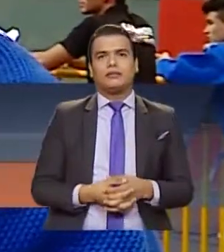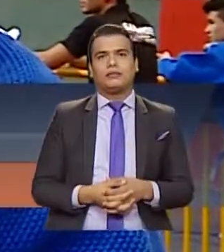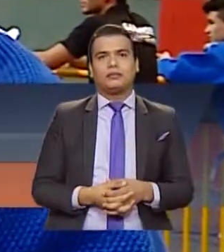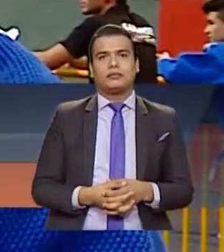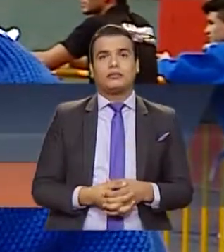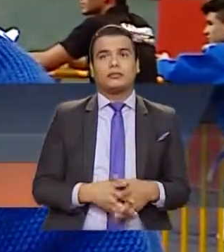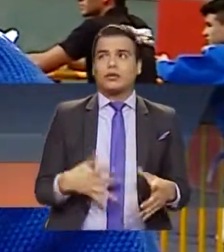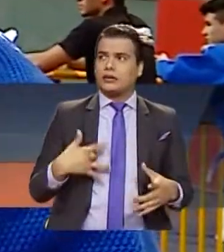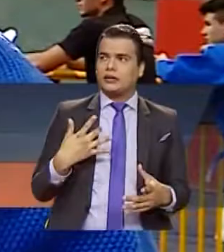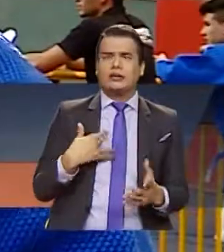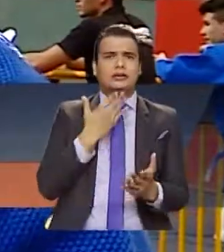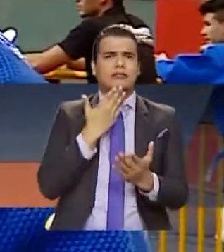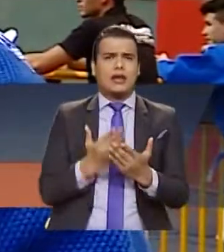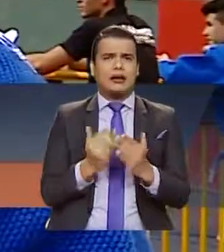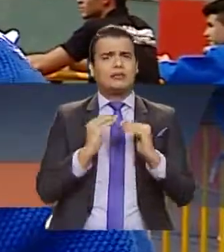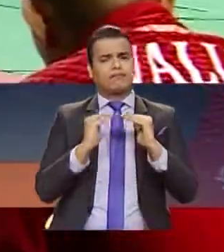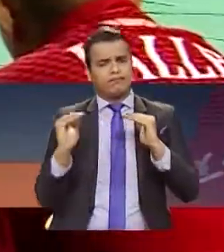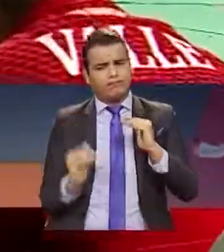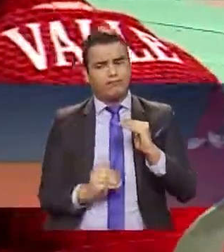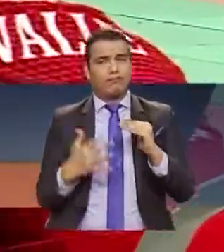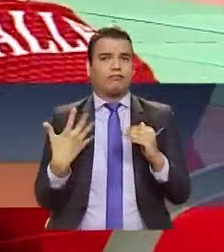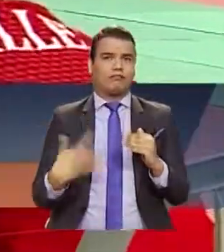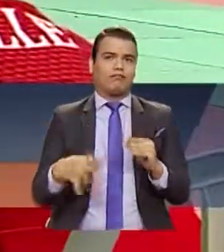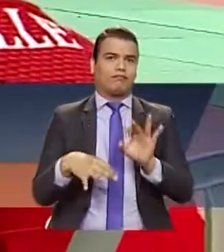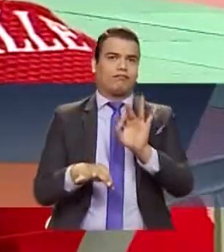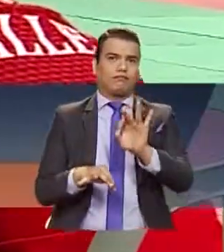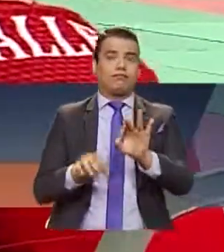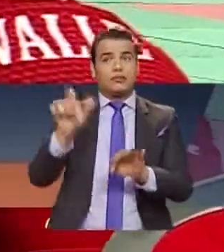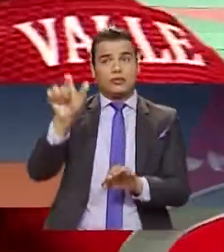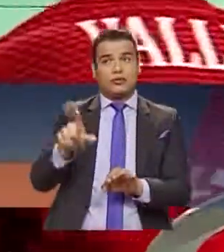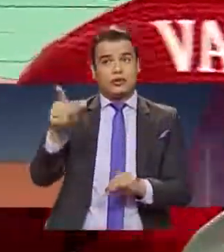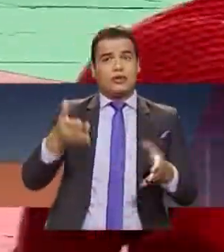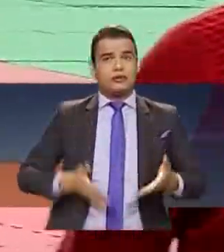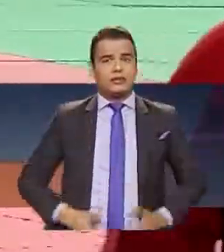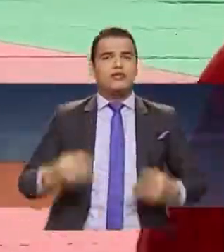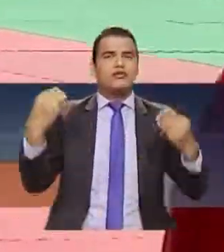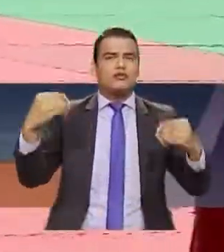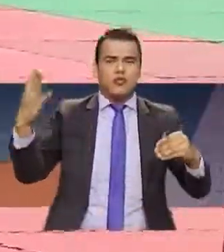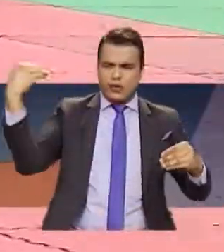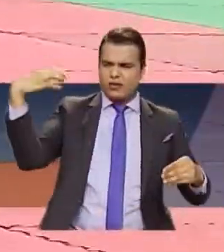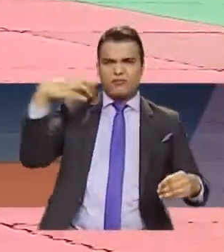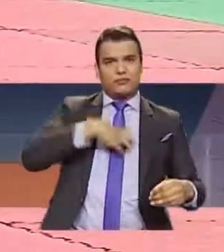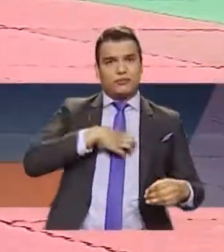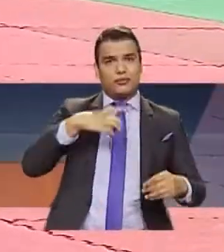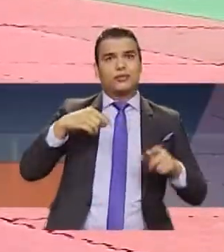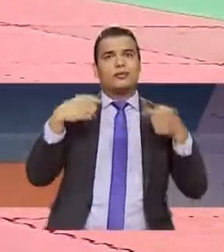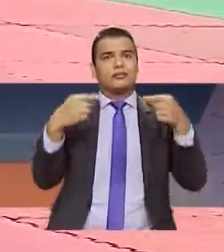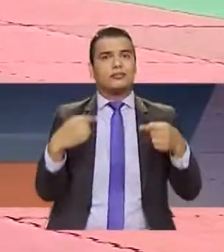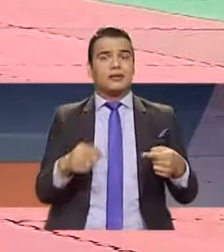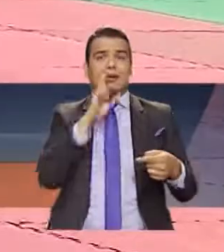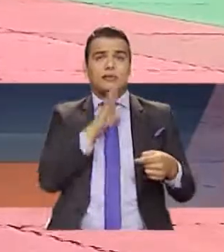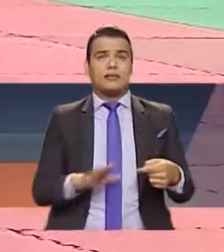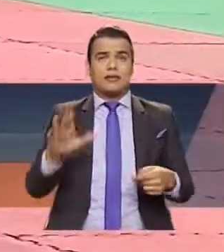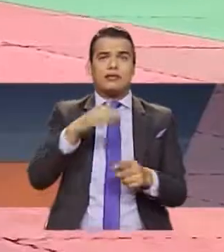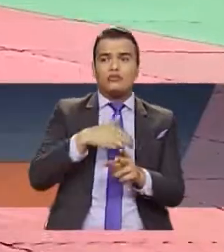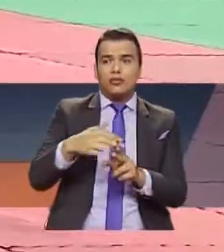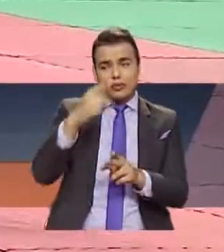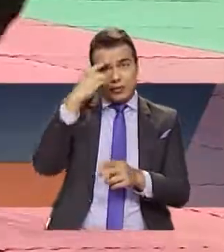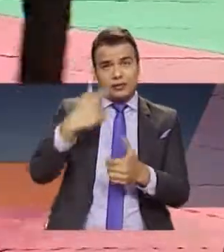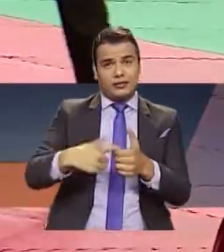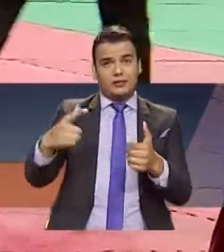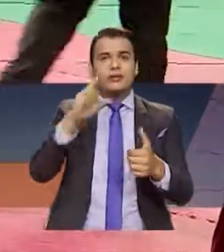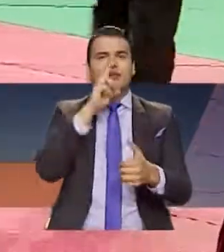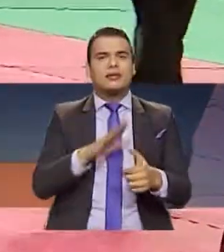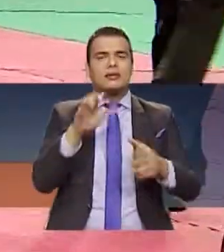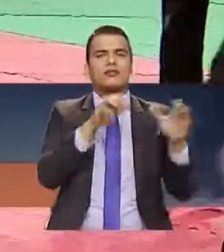un agradecimiento, una humildad muy grande. Este deportista tulueño fue campeón Supérate y ahora se prepara para el Campeonato